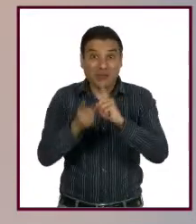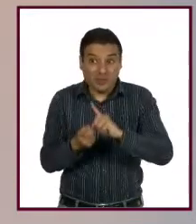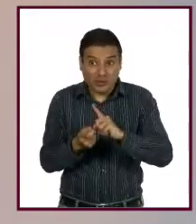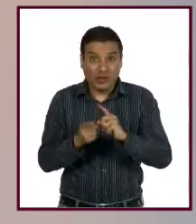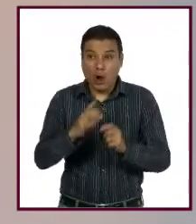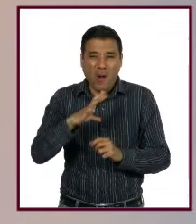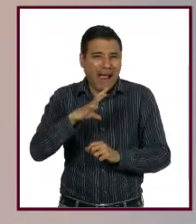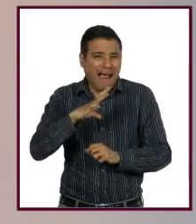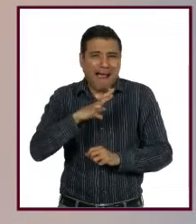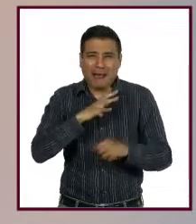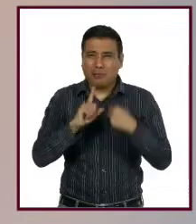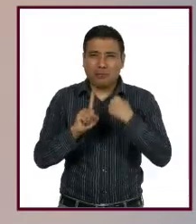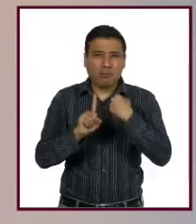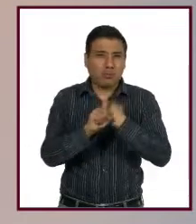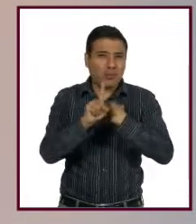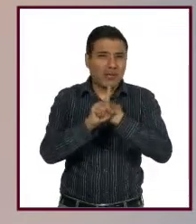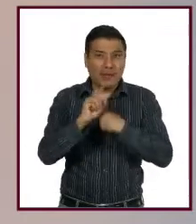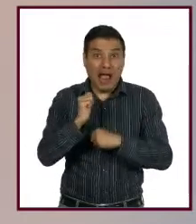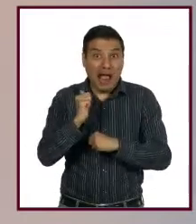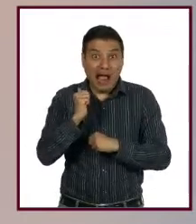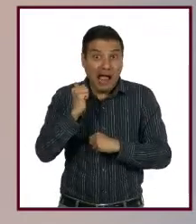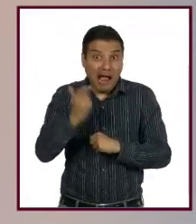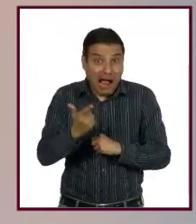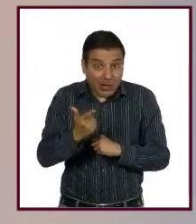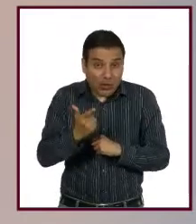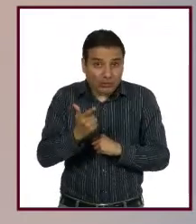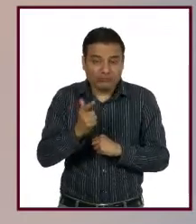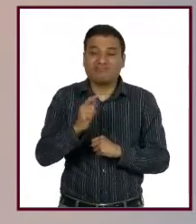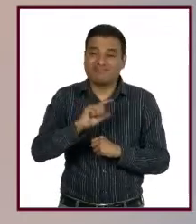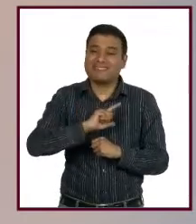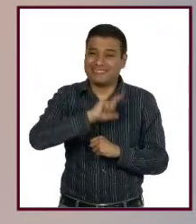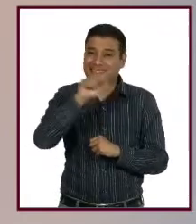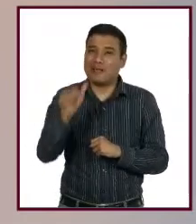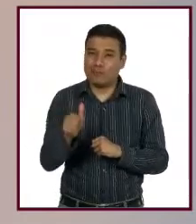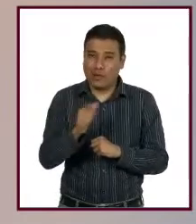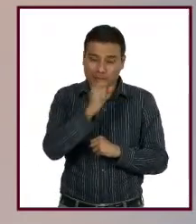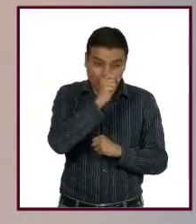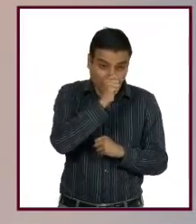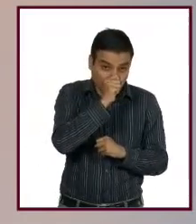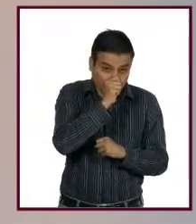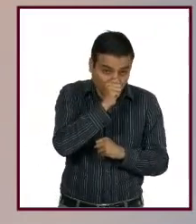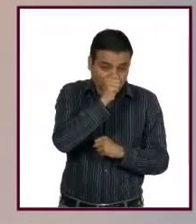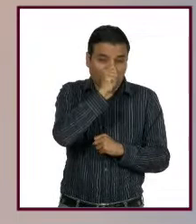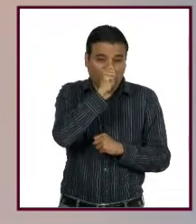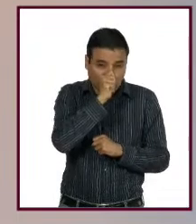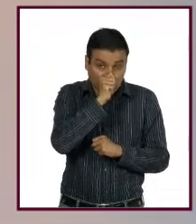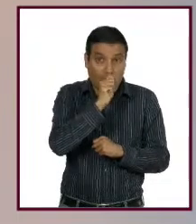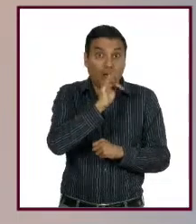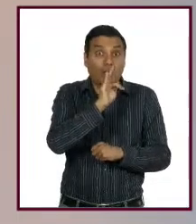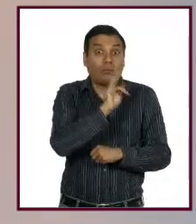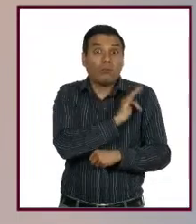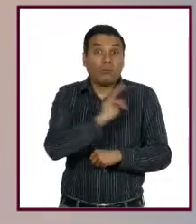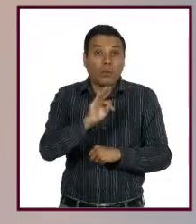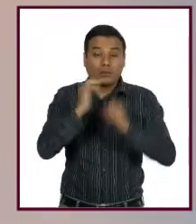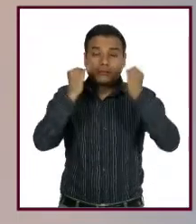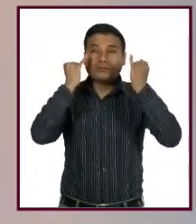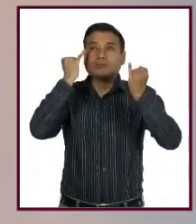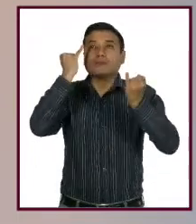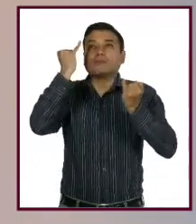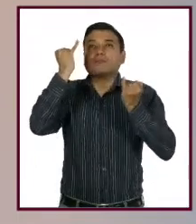generar que el efecto psicotrópico, el efecto per se de la sustancia me